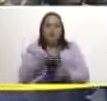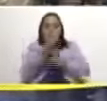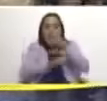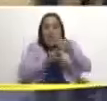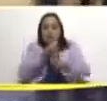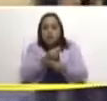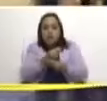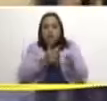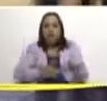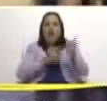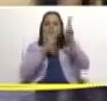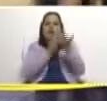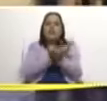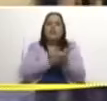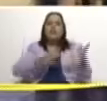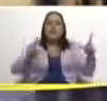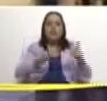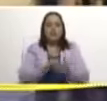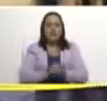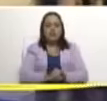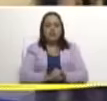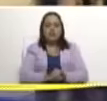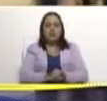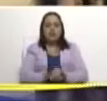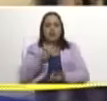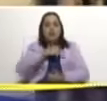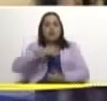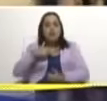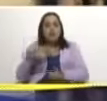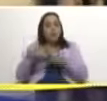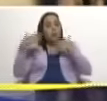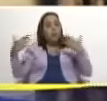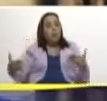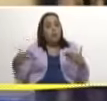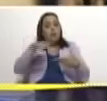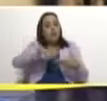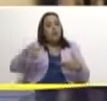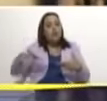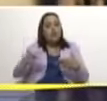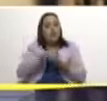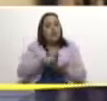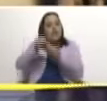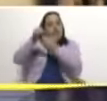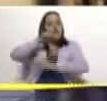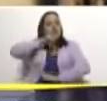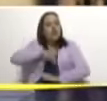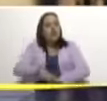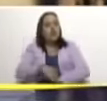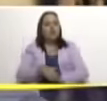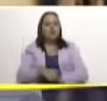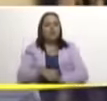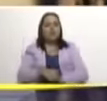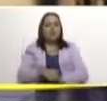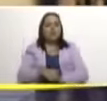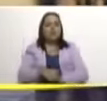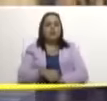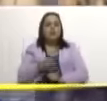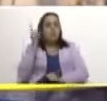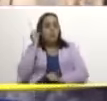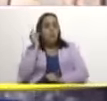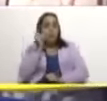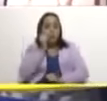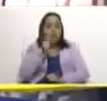las armas libertarias de nuestros grandes, de nuestros gigantes, de nuestros libertadores y nuestras